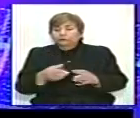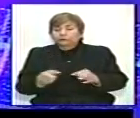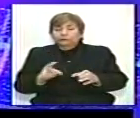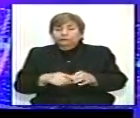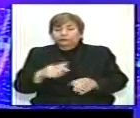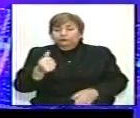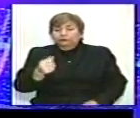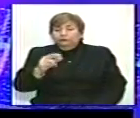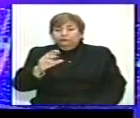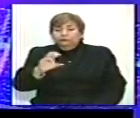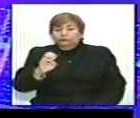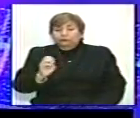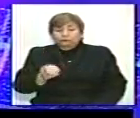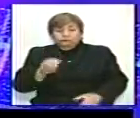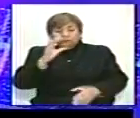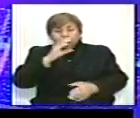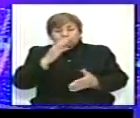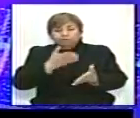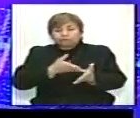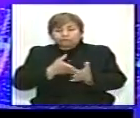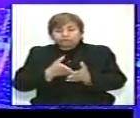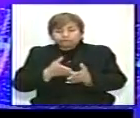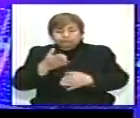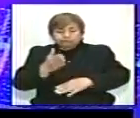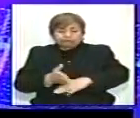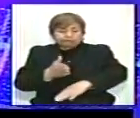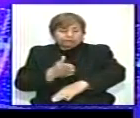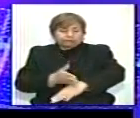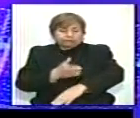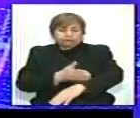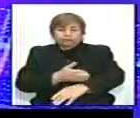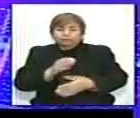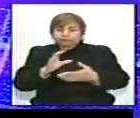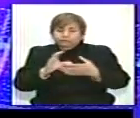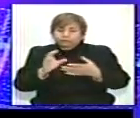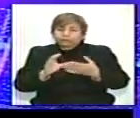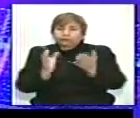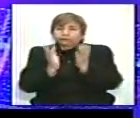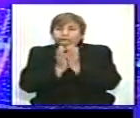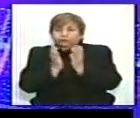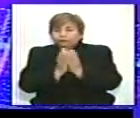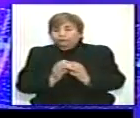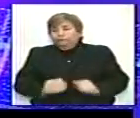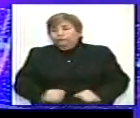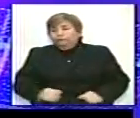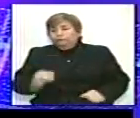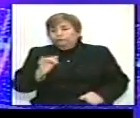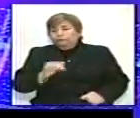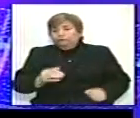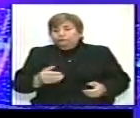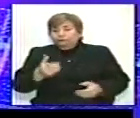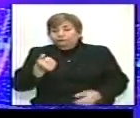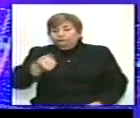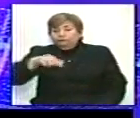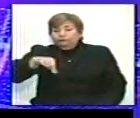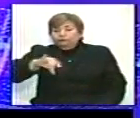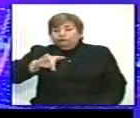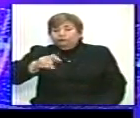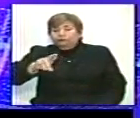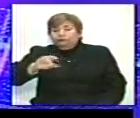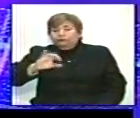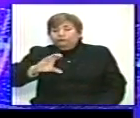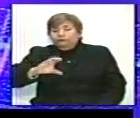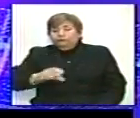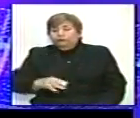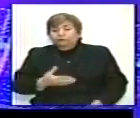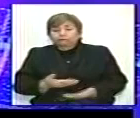Richard Arce, lo que busca pues es mejorar la calidad de educación en Apurímac, ¿no? Un sitio al